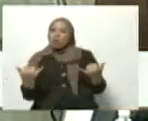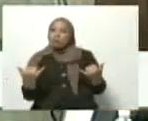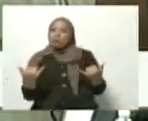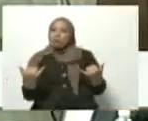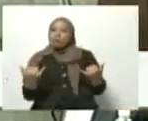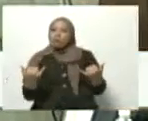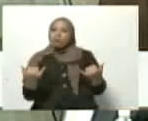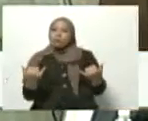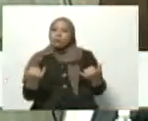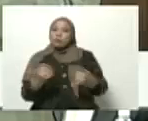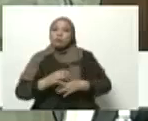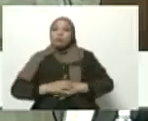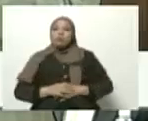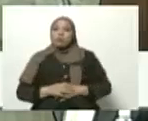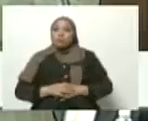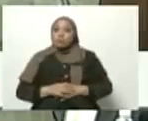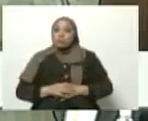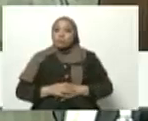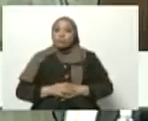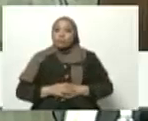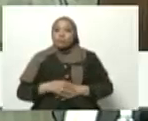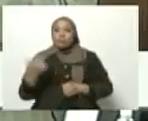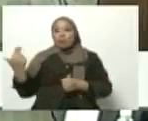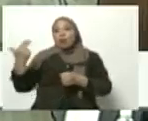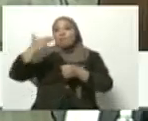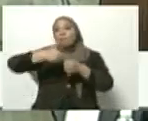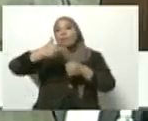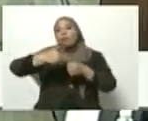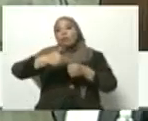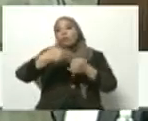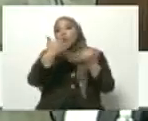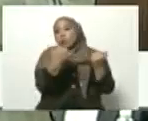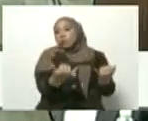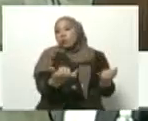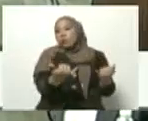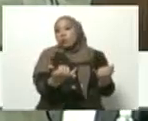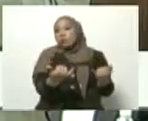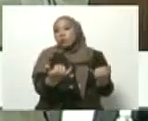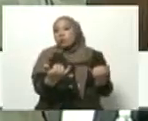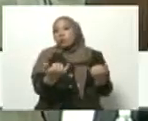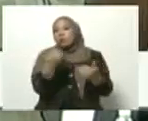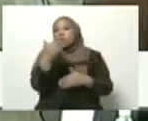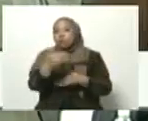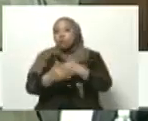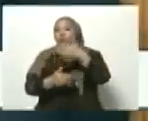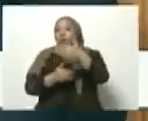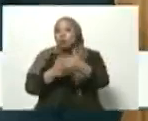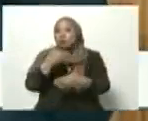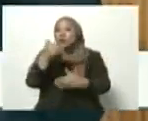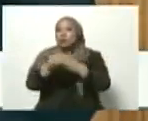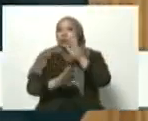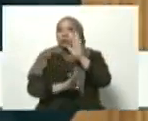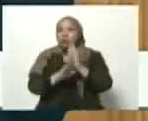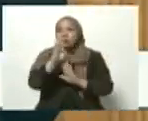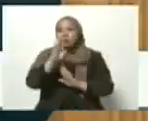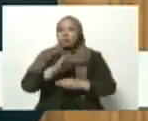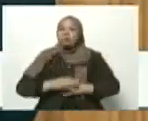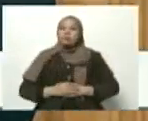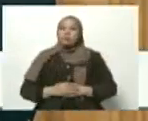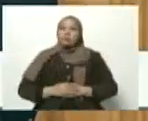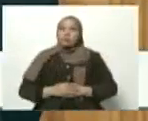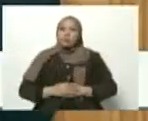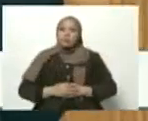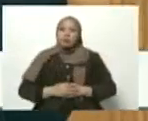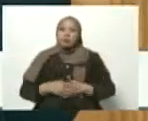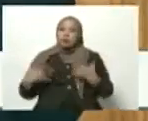la guinda de la torta es el petróleo y se acrecienta con ese frente